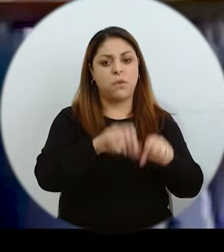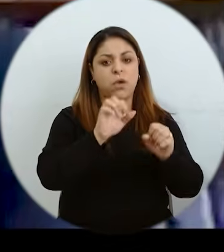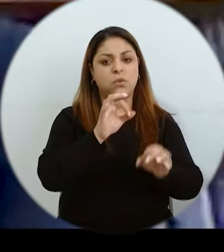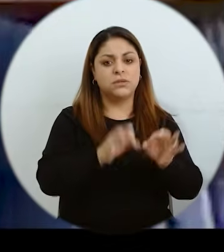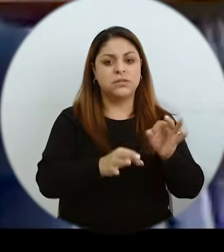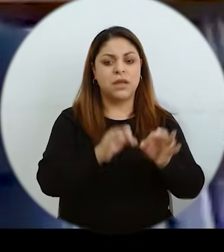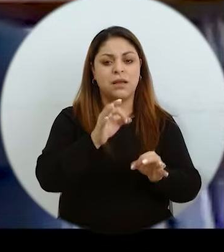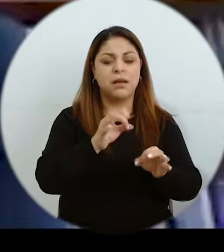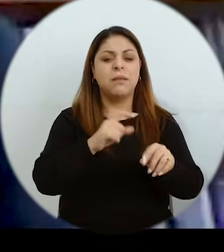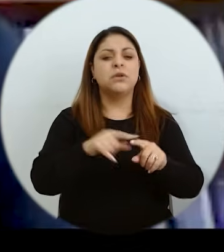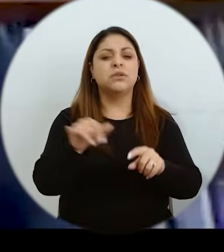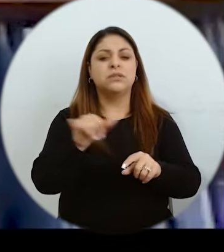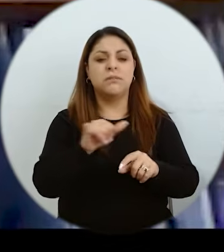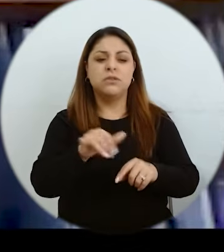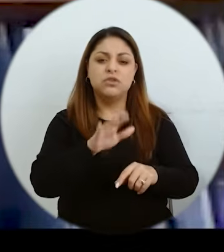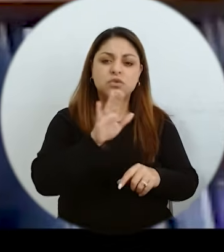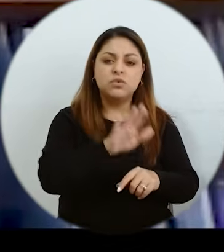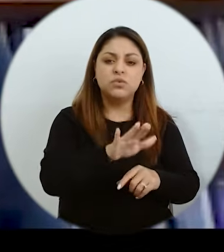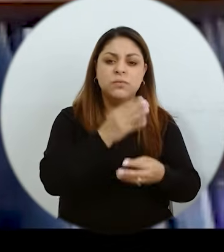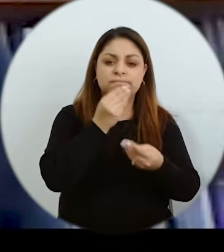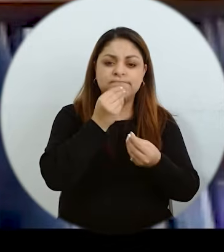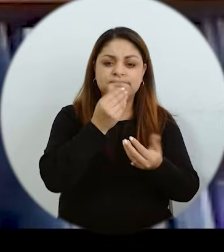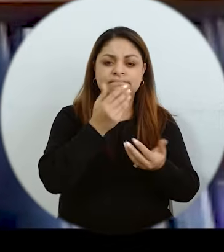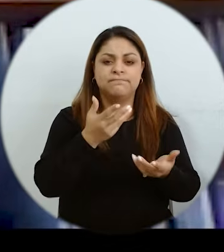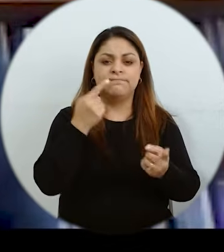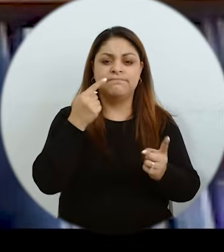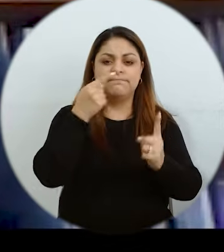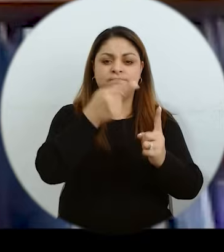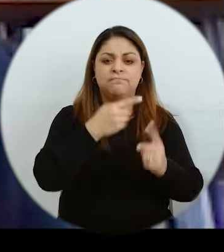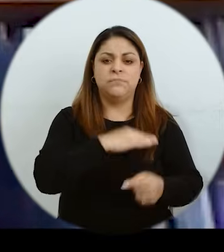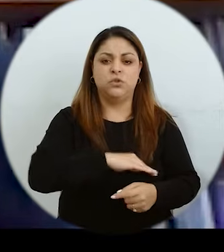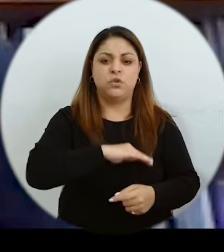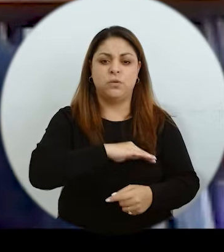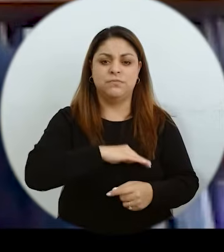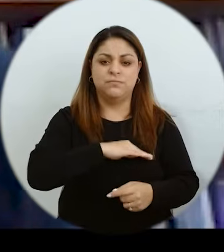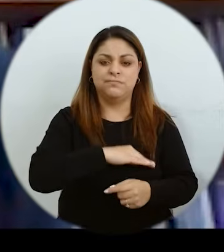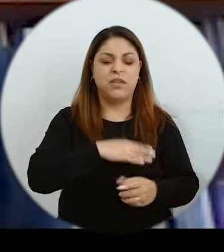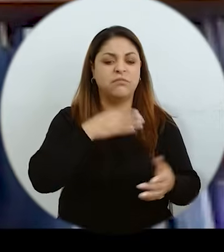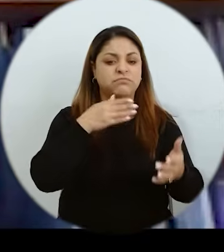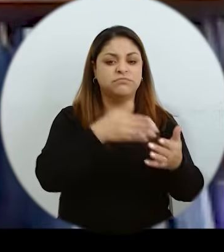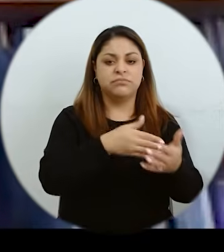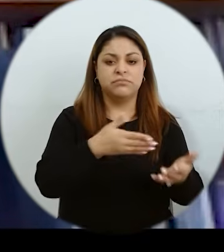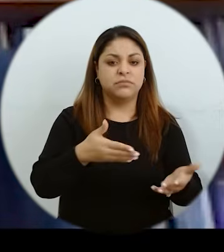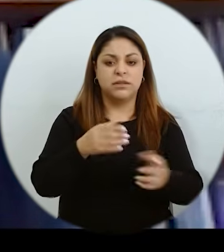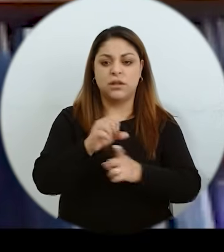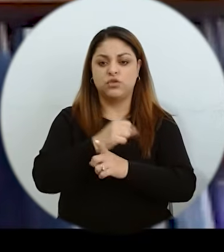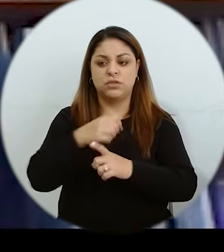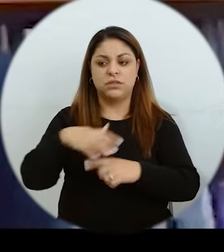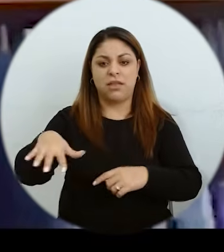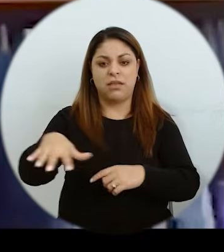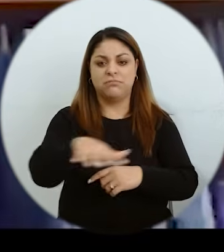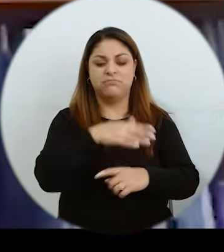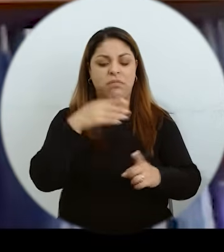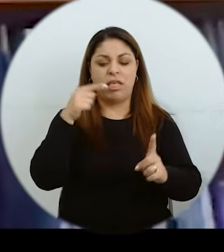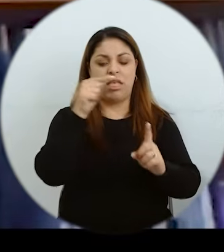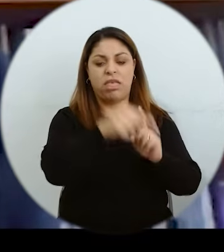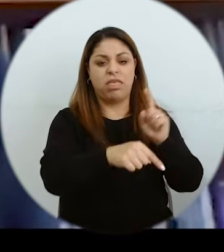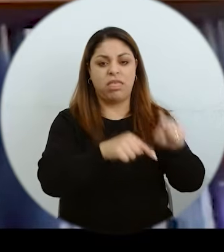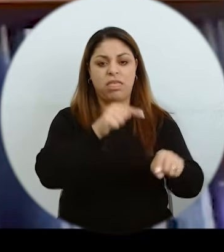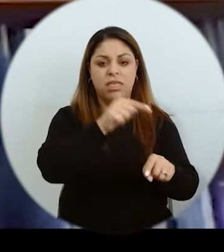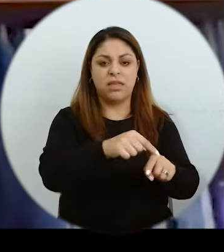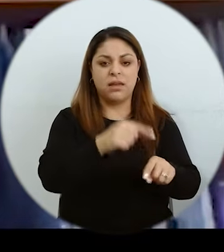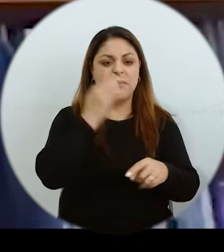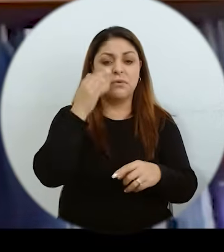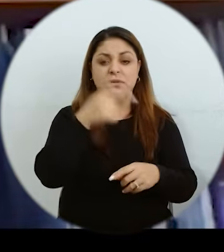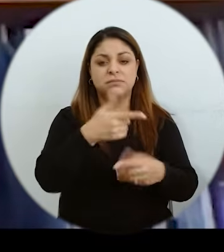el problema del funcionamiento del Poder Judicial, sino la esencia misma del sentido que cumple el Poder Judicial